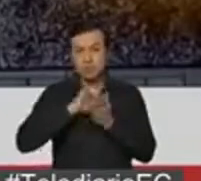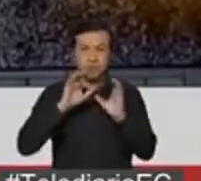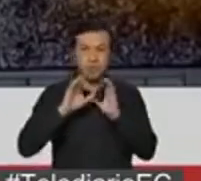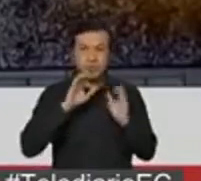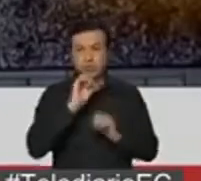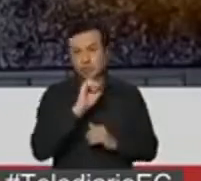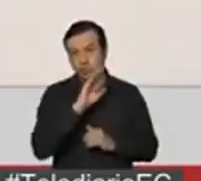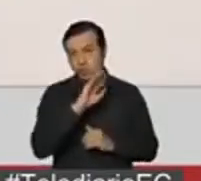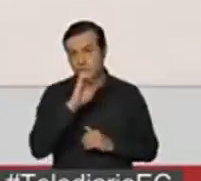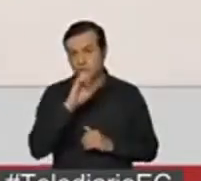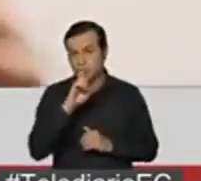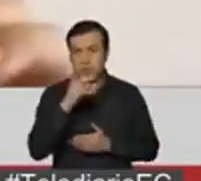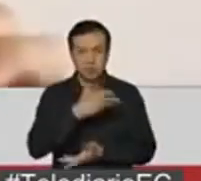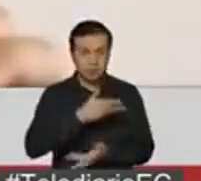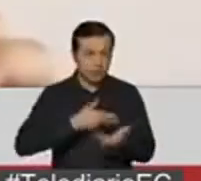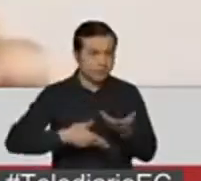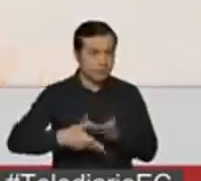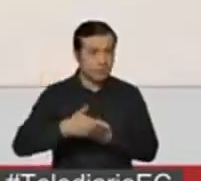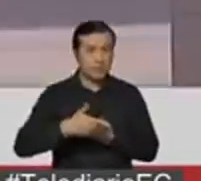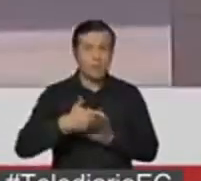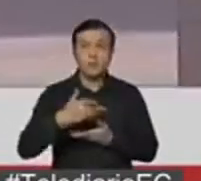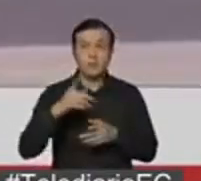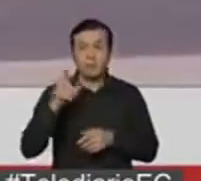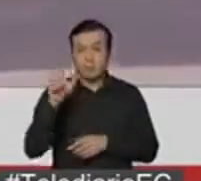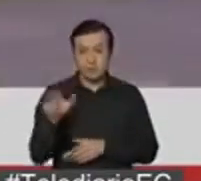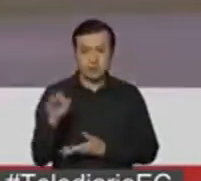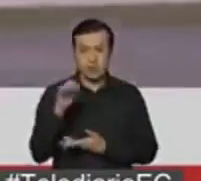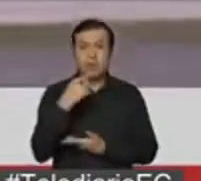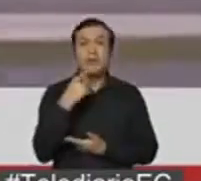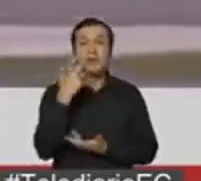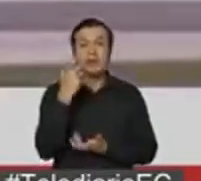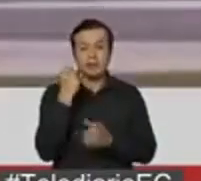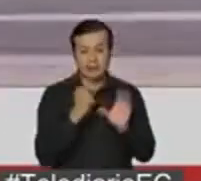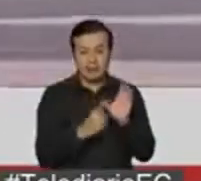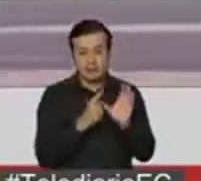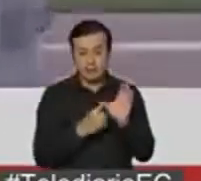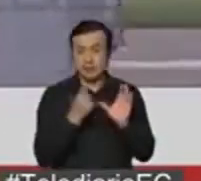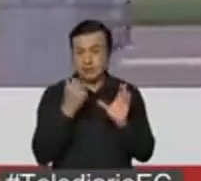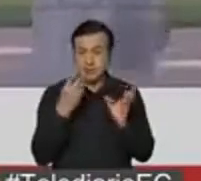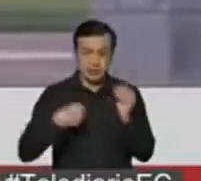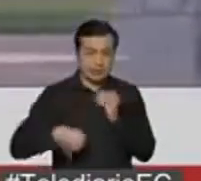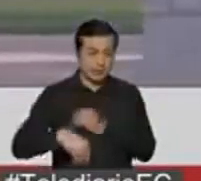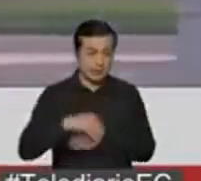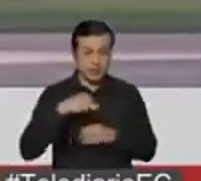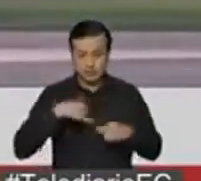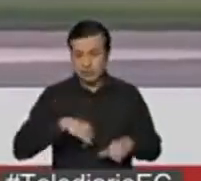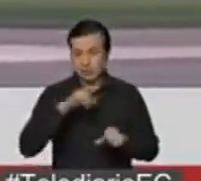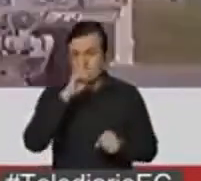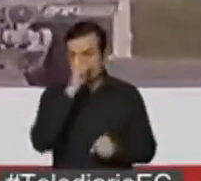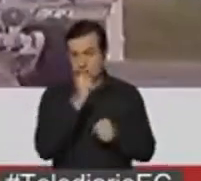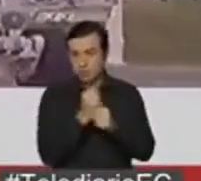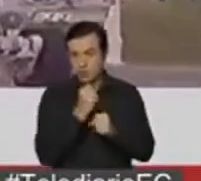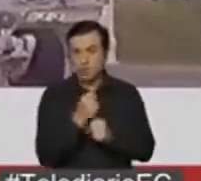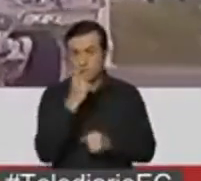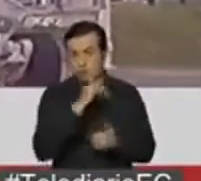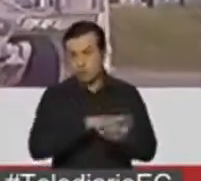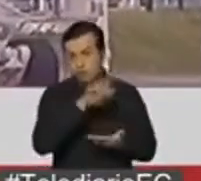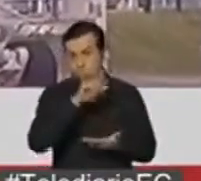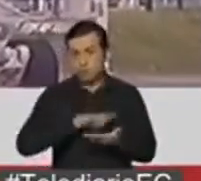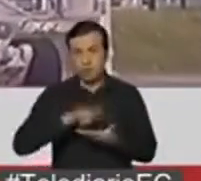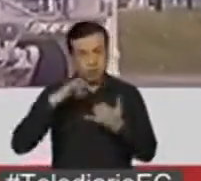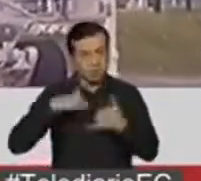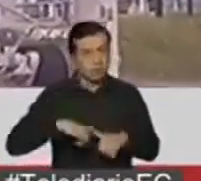de la compañía. El vocero Víctor Benavides dijo que aspiran a lograr un capital de inversión para continuar con los dos aviones ATR y